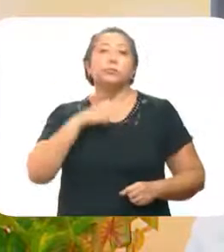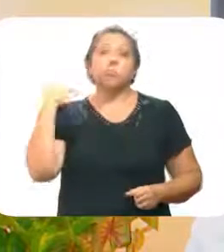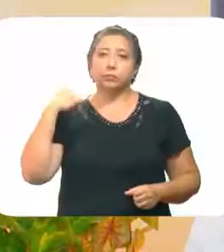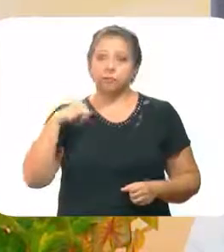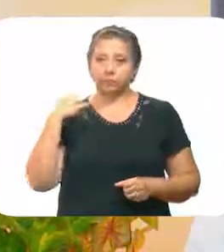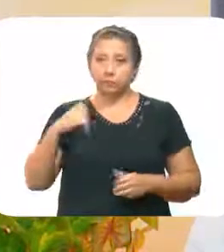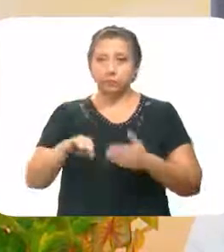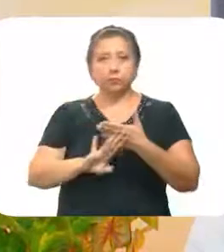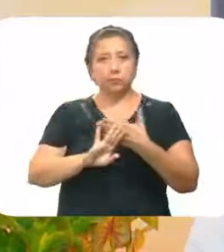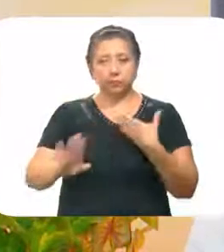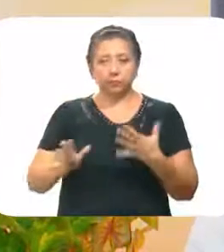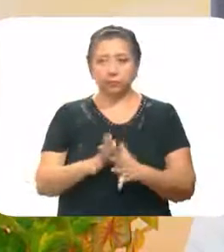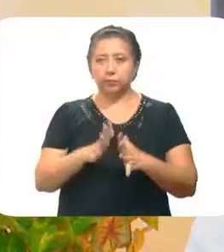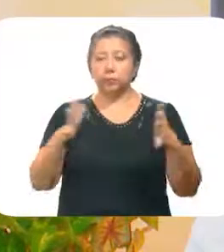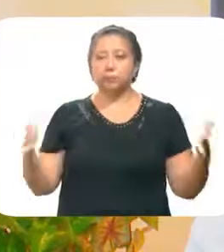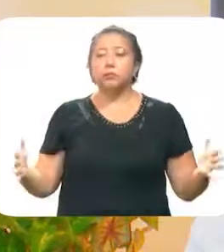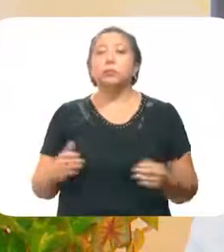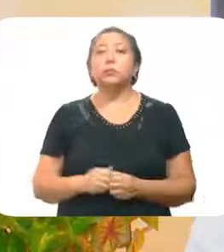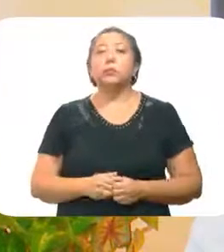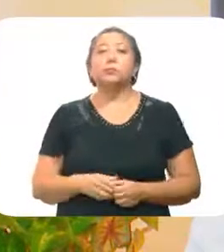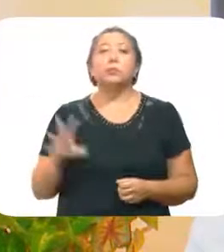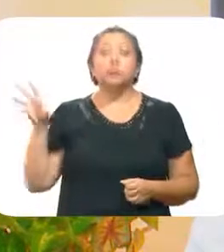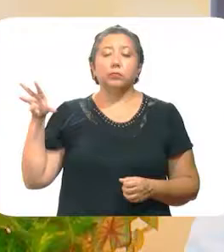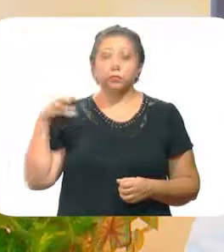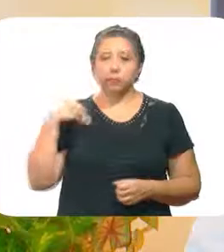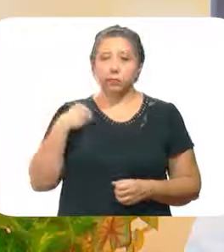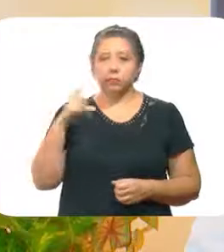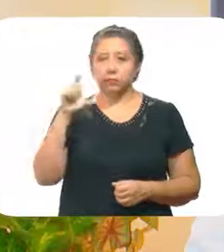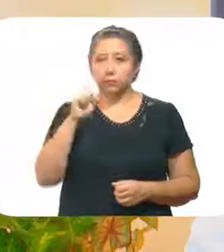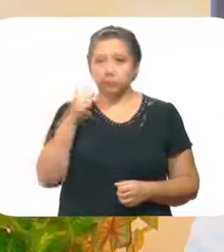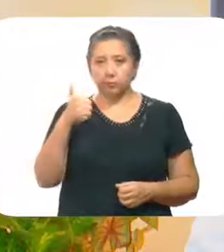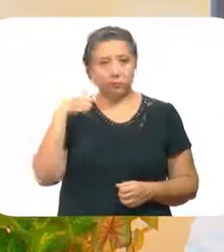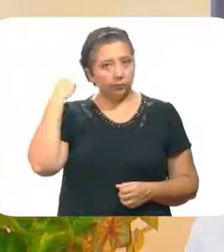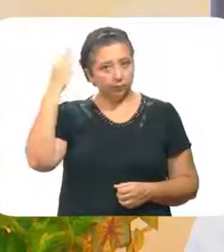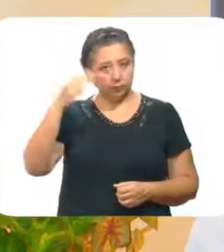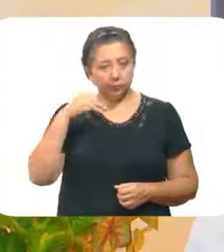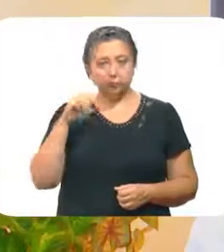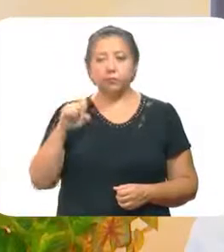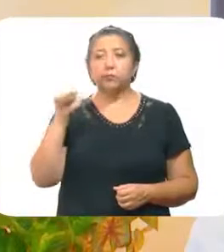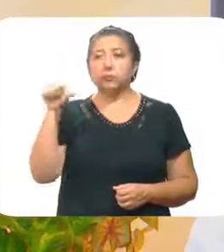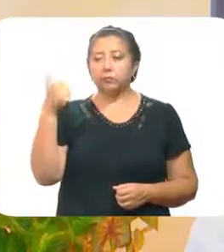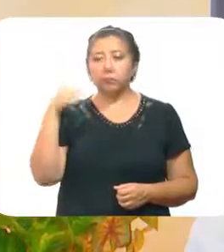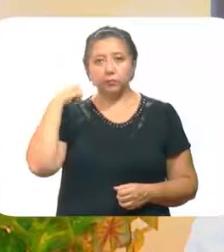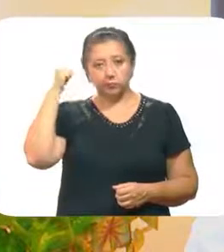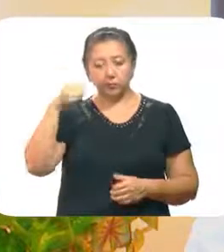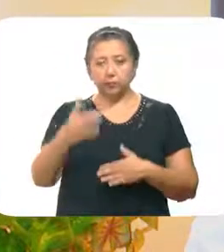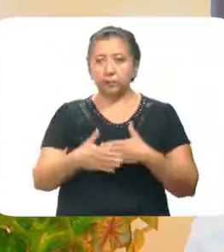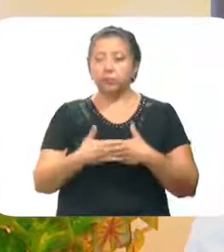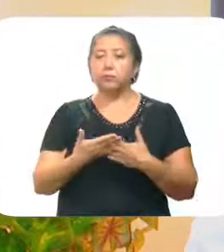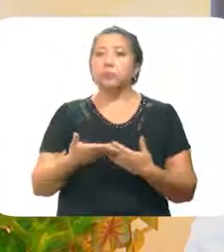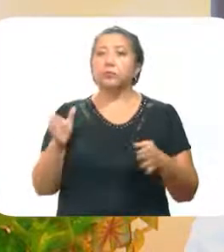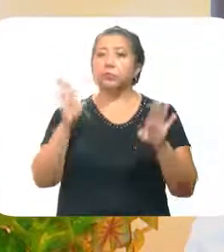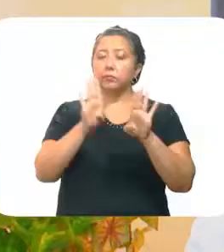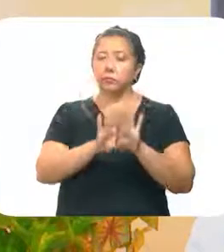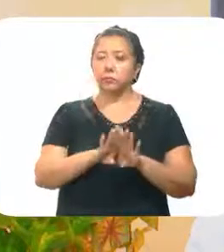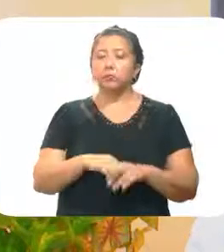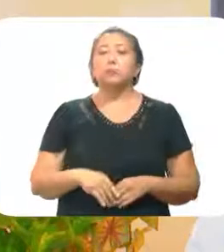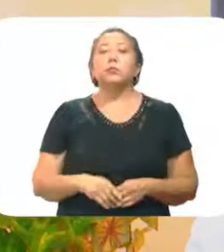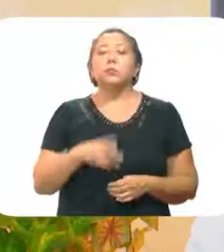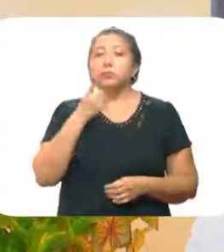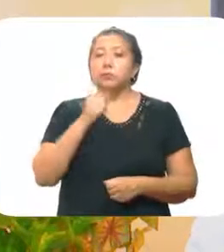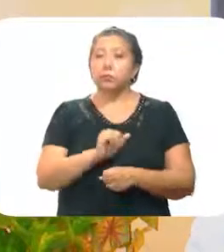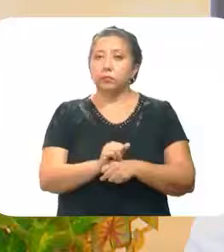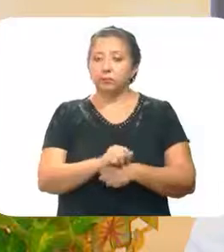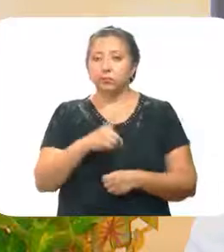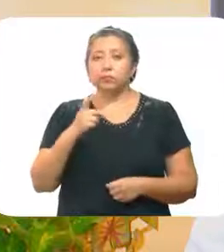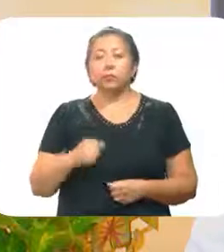los yucatecos y evitar un incremento en el número de contagios, del 26 de marzo al 11 de abril próximo permanecerá cerrados tanto al